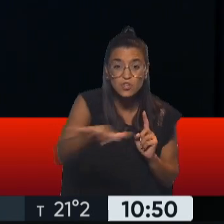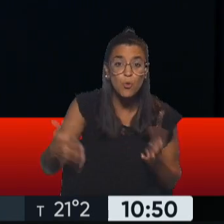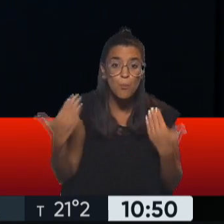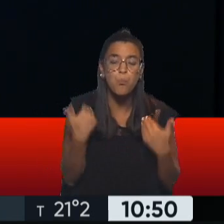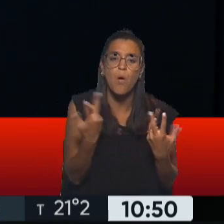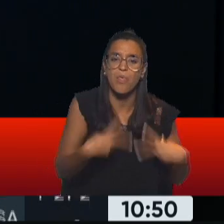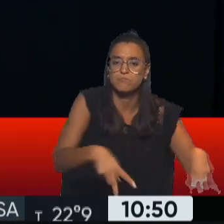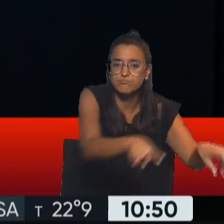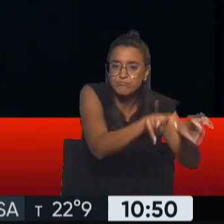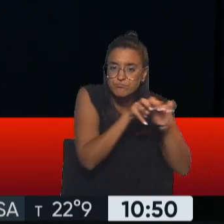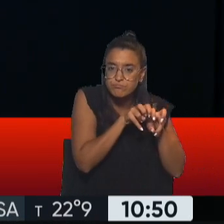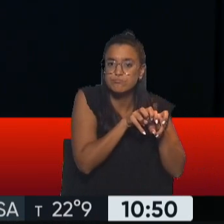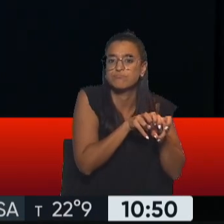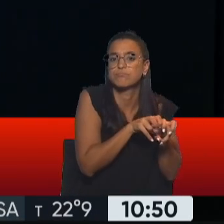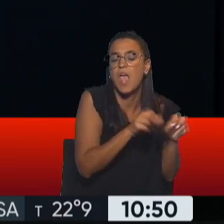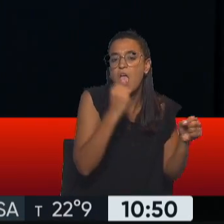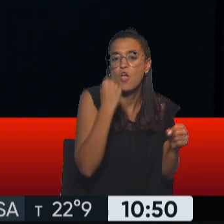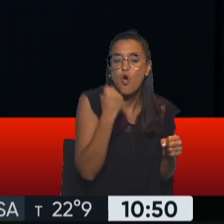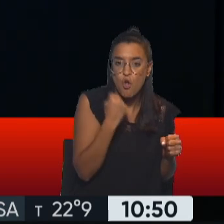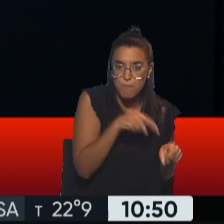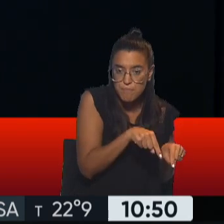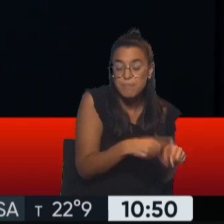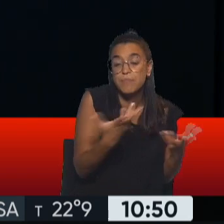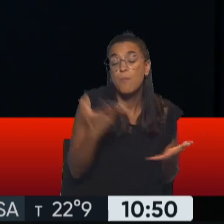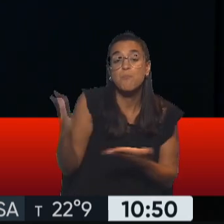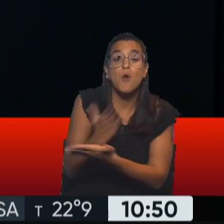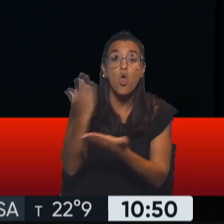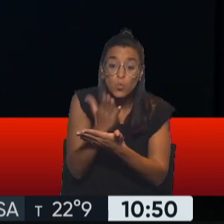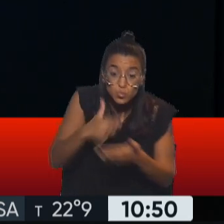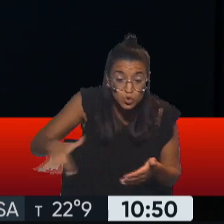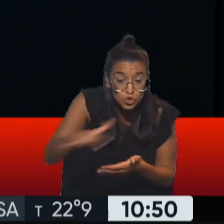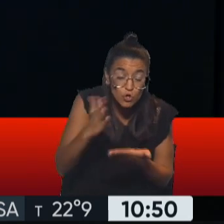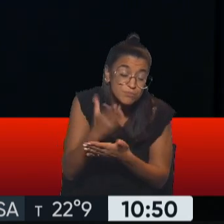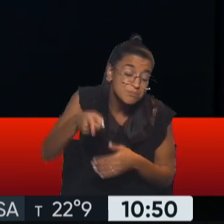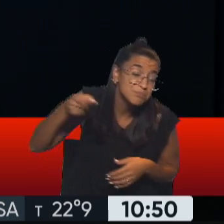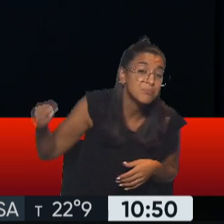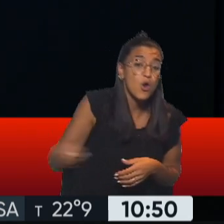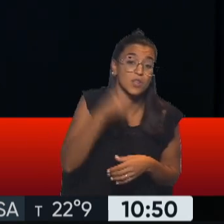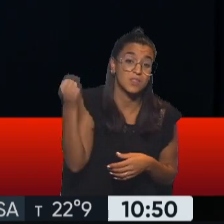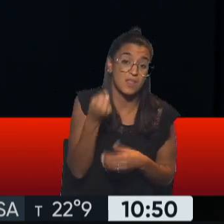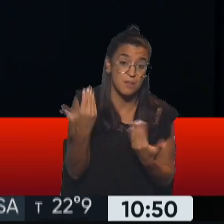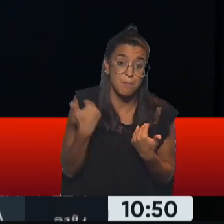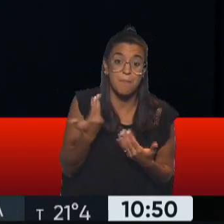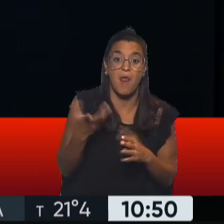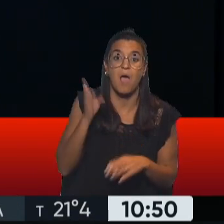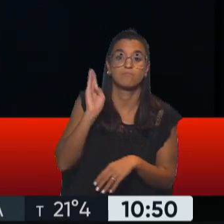de generar divisas en nuestra economía, entendiendo que el bloque productivo es un bloque fundamental a la hora de atacar la inflación.